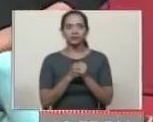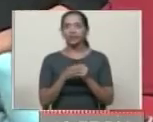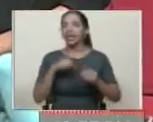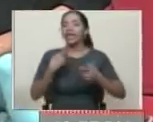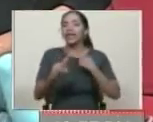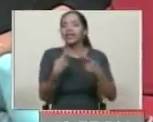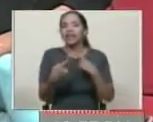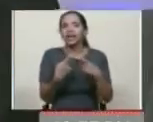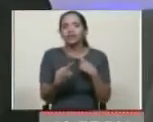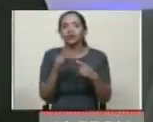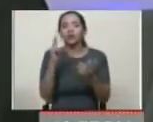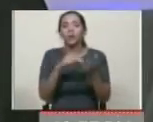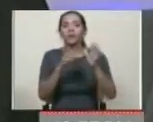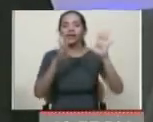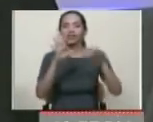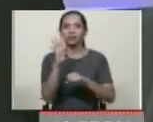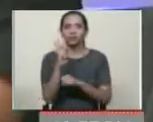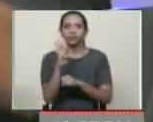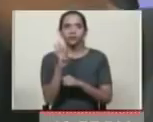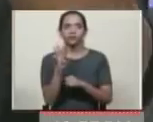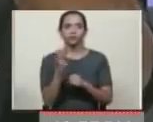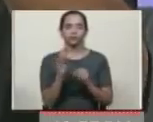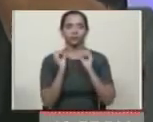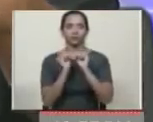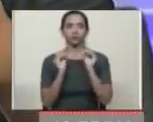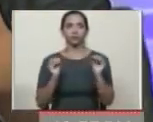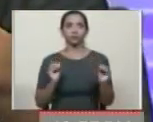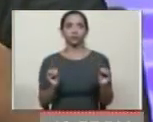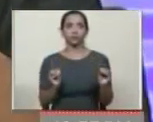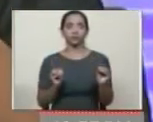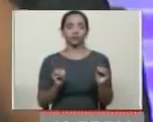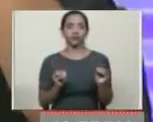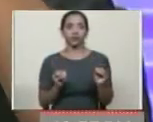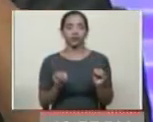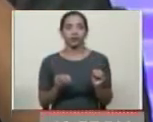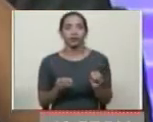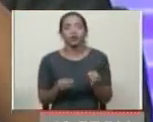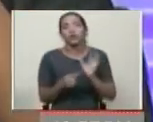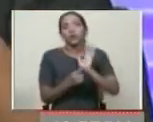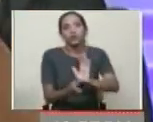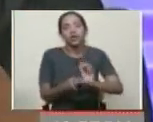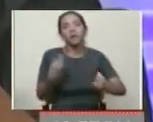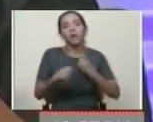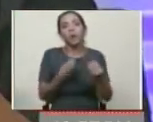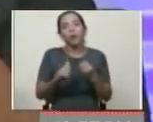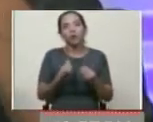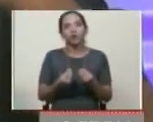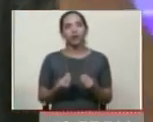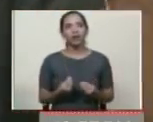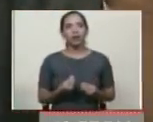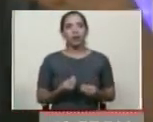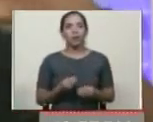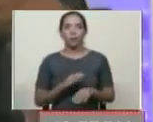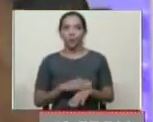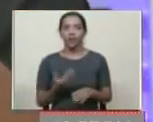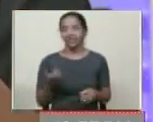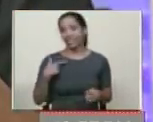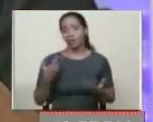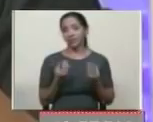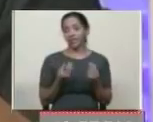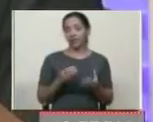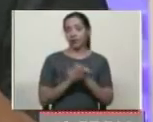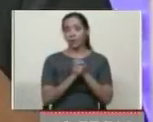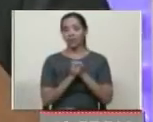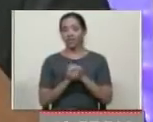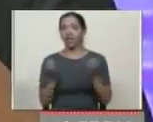En el 2014 lo denunciamos. Claro, abiertamente. Mostramos cómo fue la operación, porque precisamente como tenemos tantos compañeros en